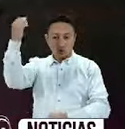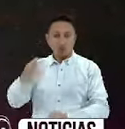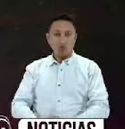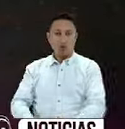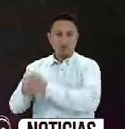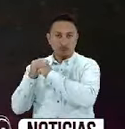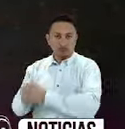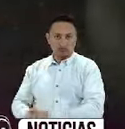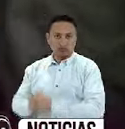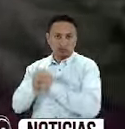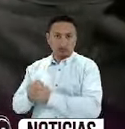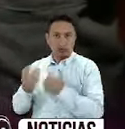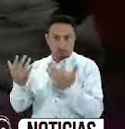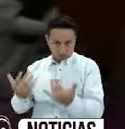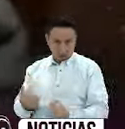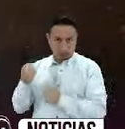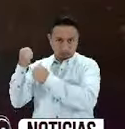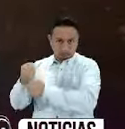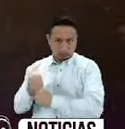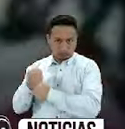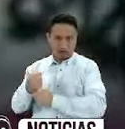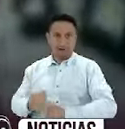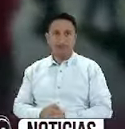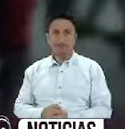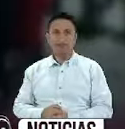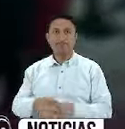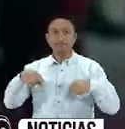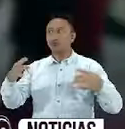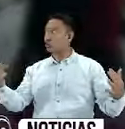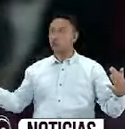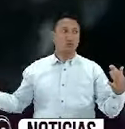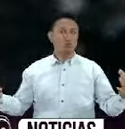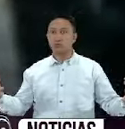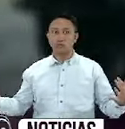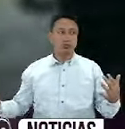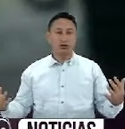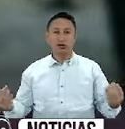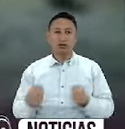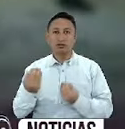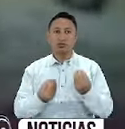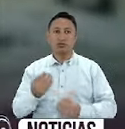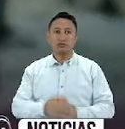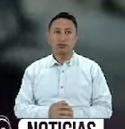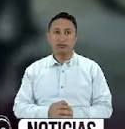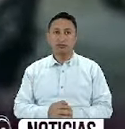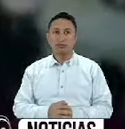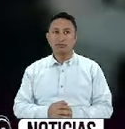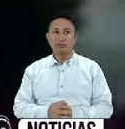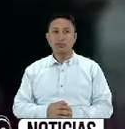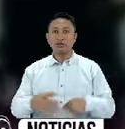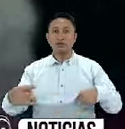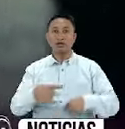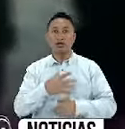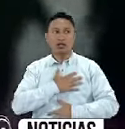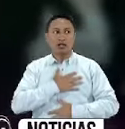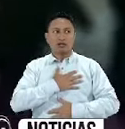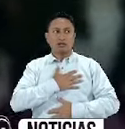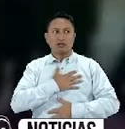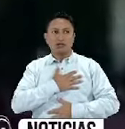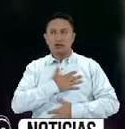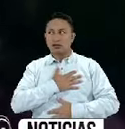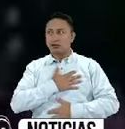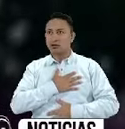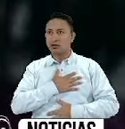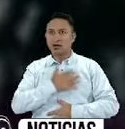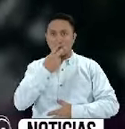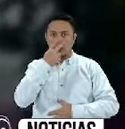tubos, escobas y todo objeto contundente. Al verse encerrados, se quedaron esperando. Capaz que hasta la respiración se les fue cuando vieron